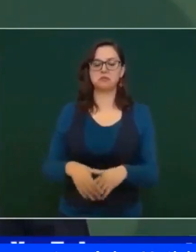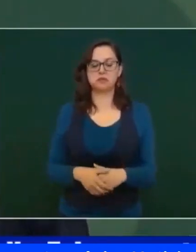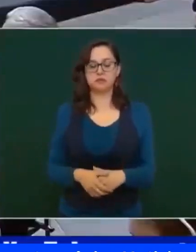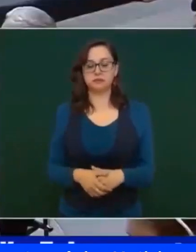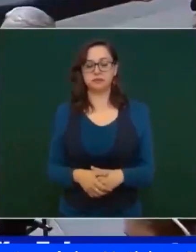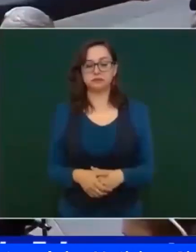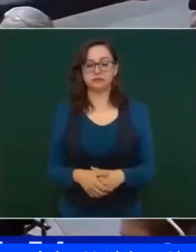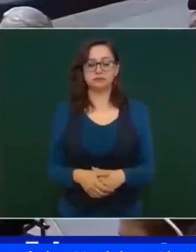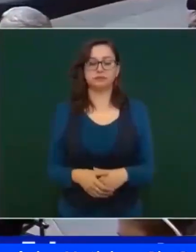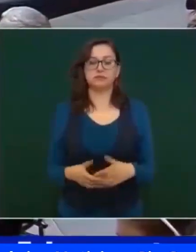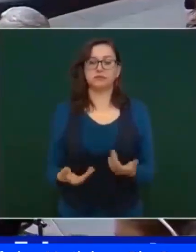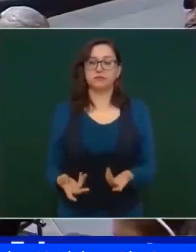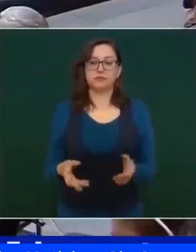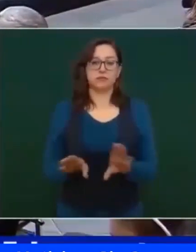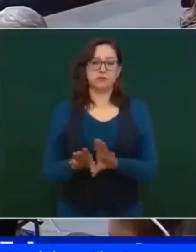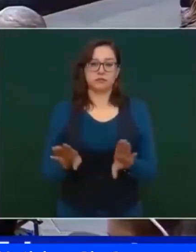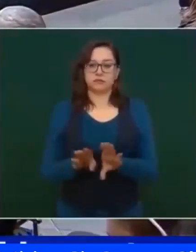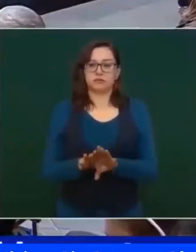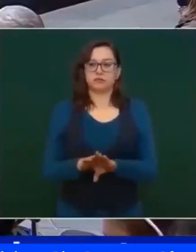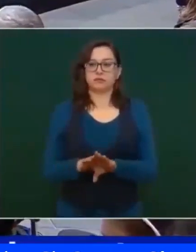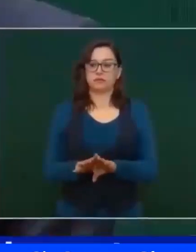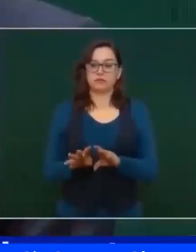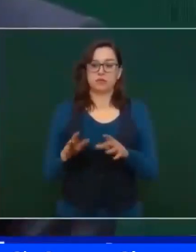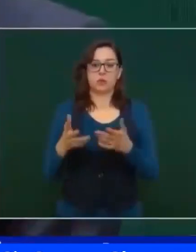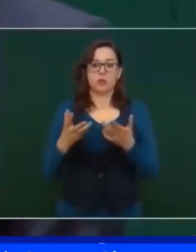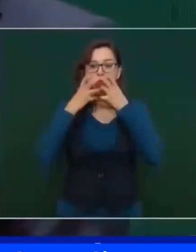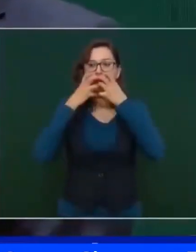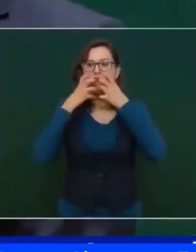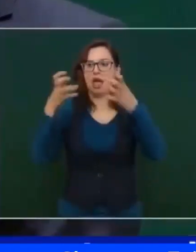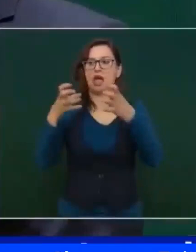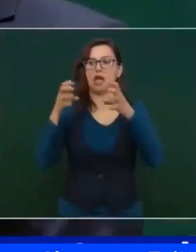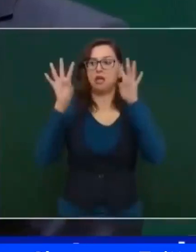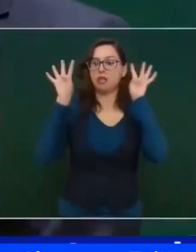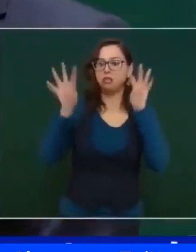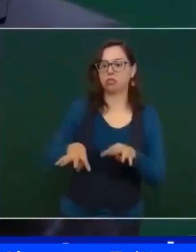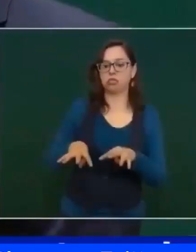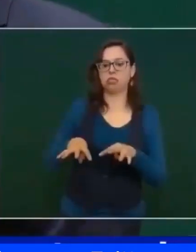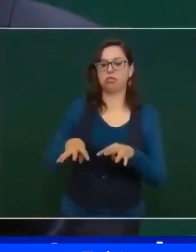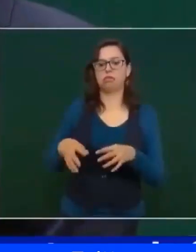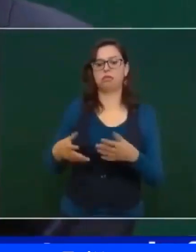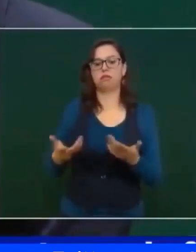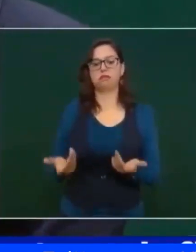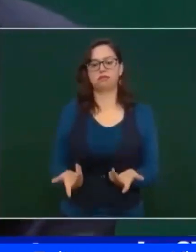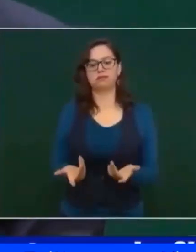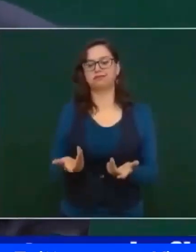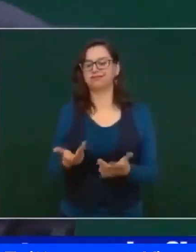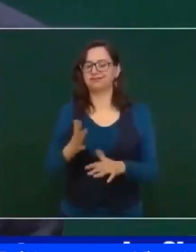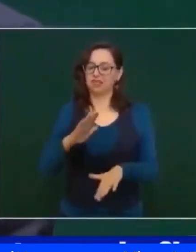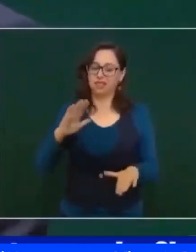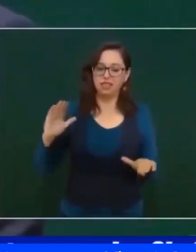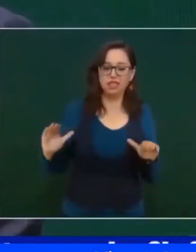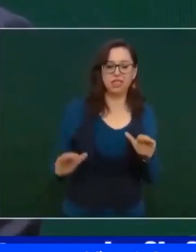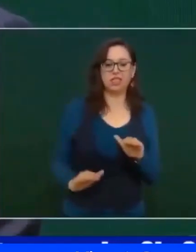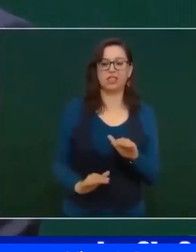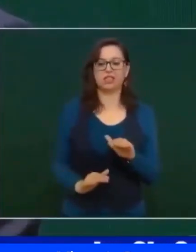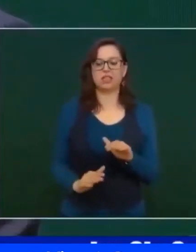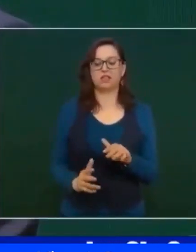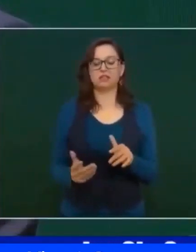el sensacionalismo, el amarillismo, la subordinación